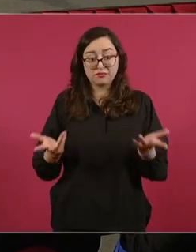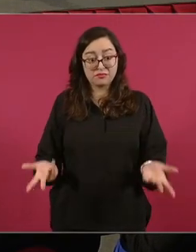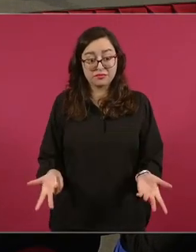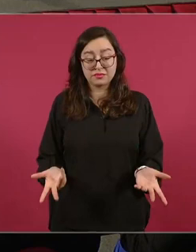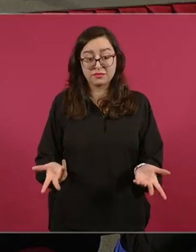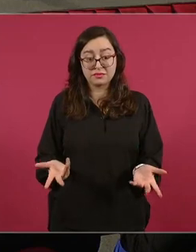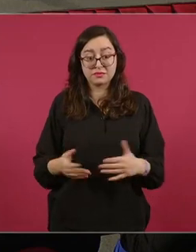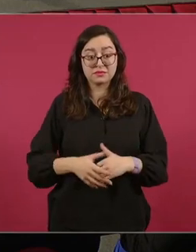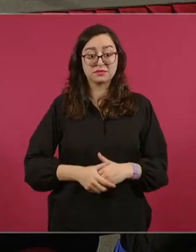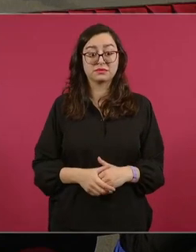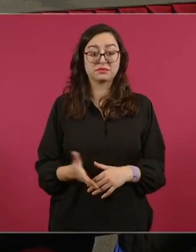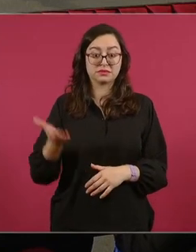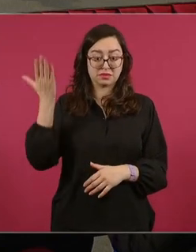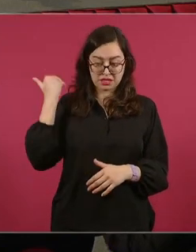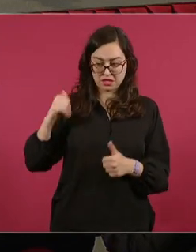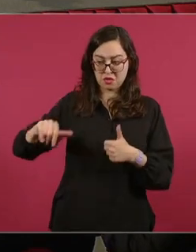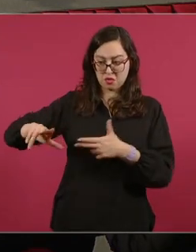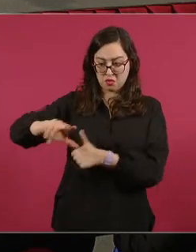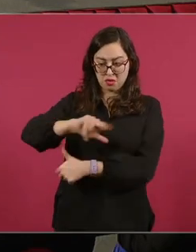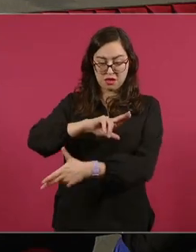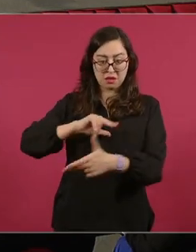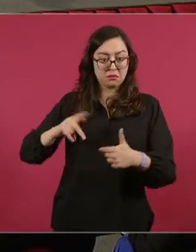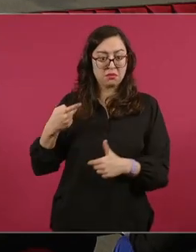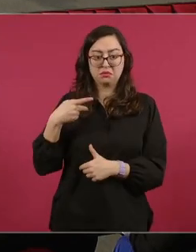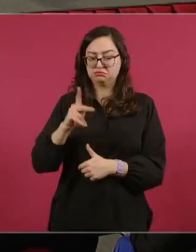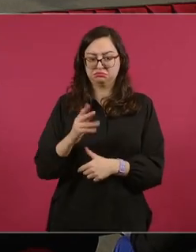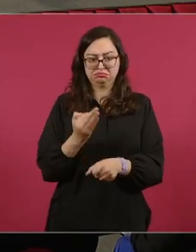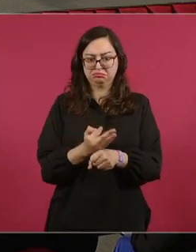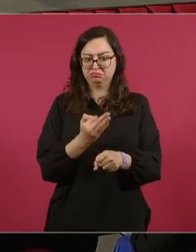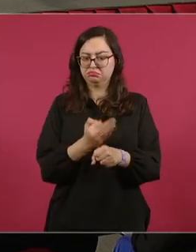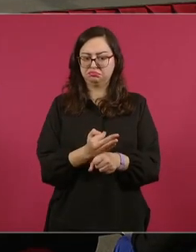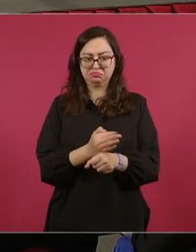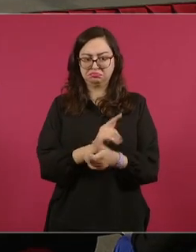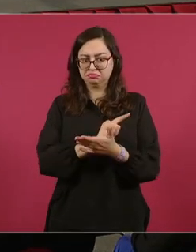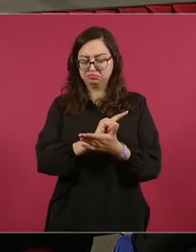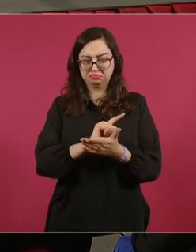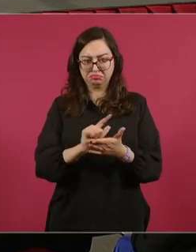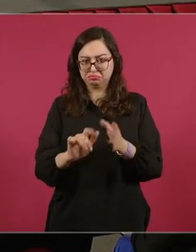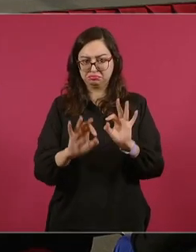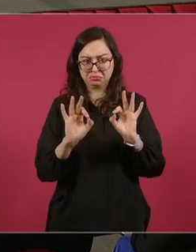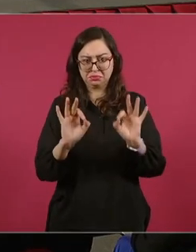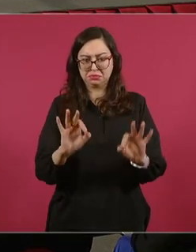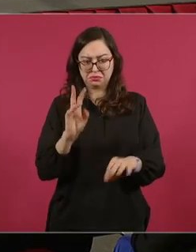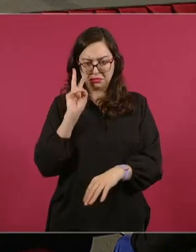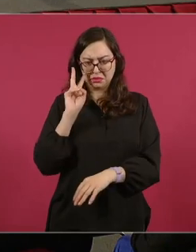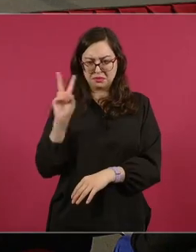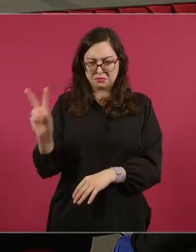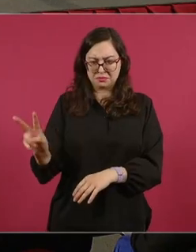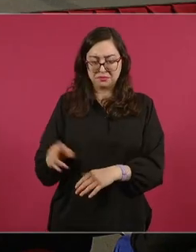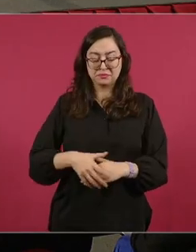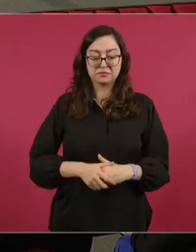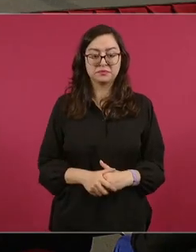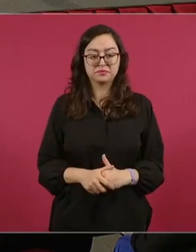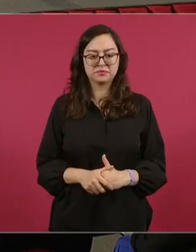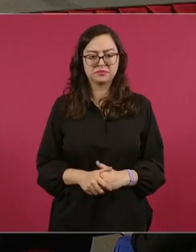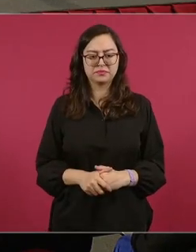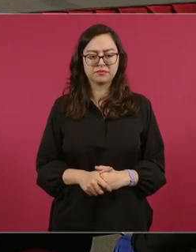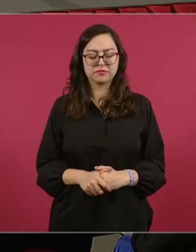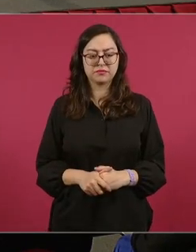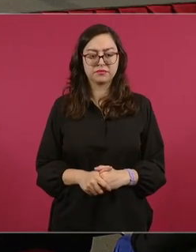yo, por el huracán Otis. Vale la pena verlo, vamos a verlo. Aquí está, este